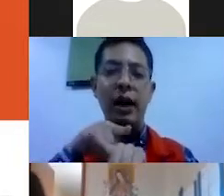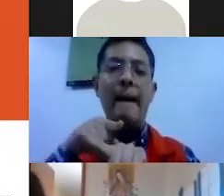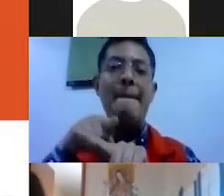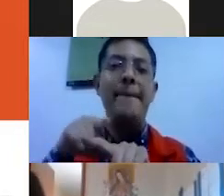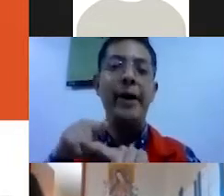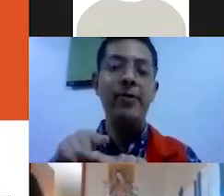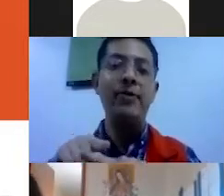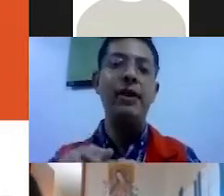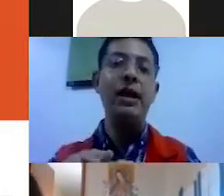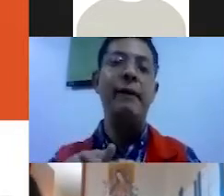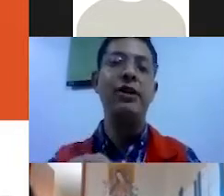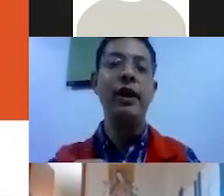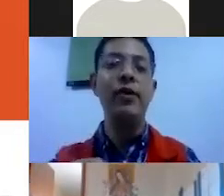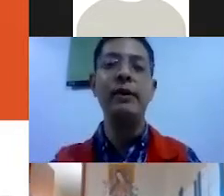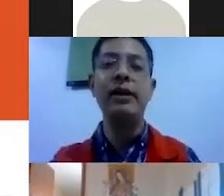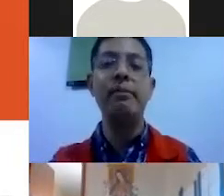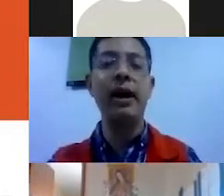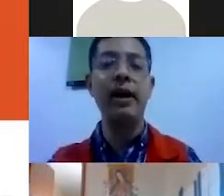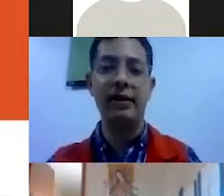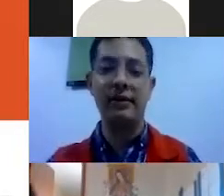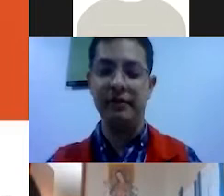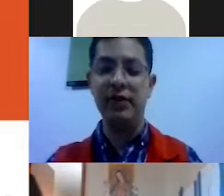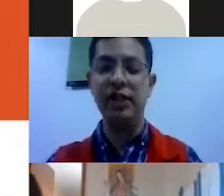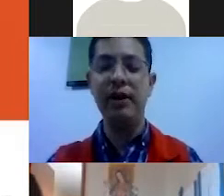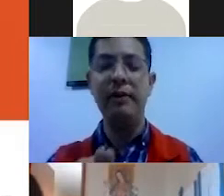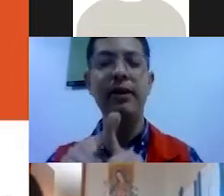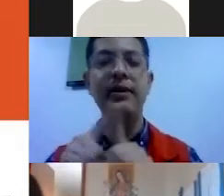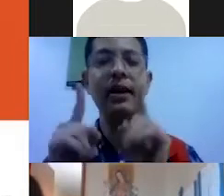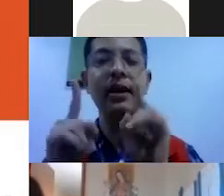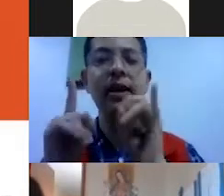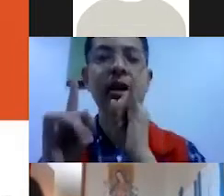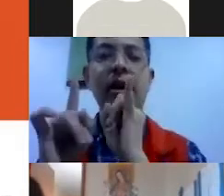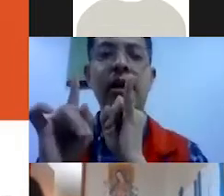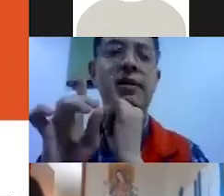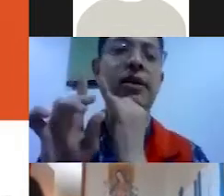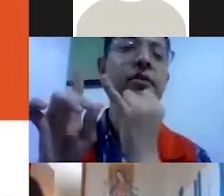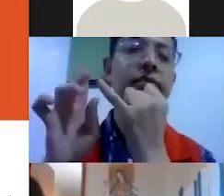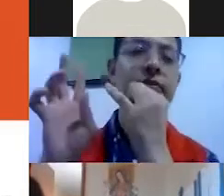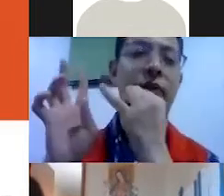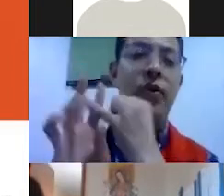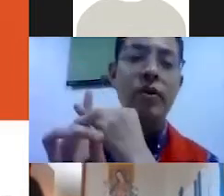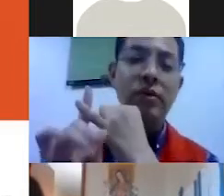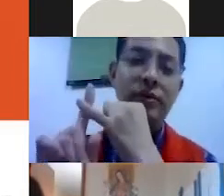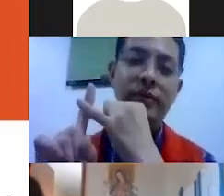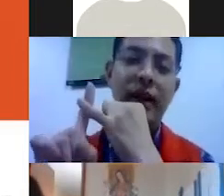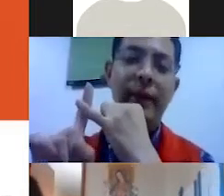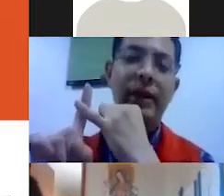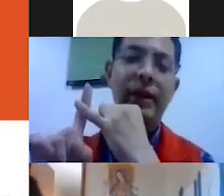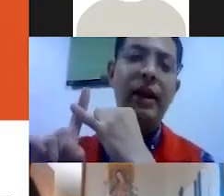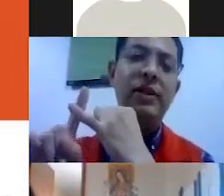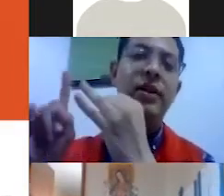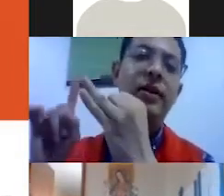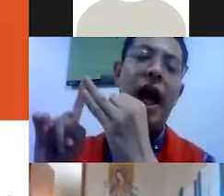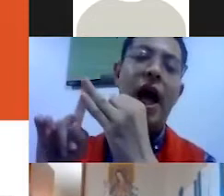sustituida, pero la maniobra no debe ser parada. Simplemente, les digo, 1, que la